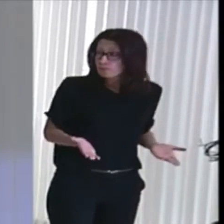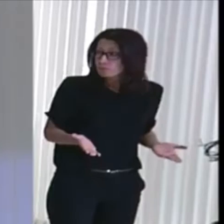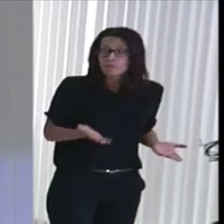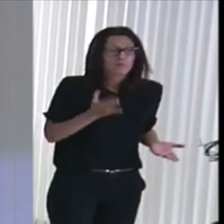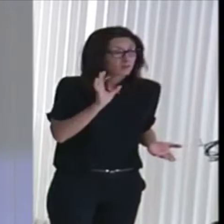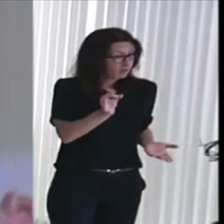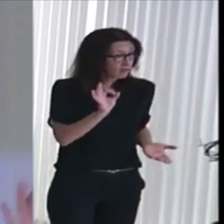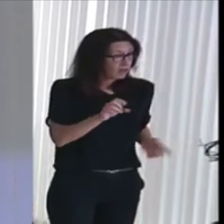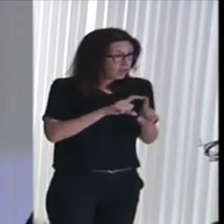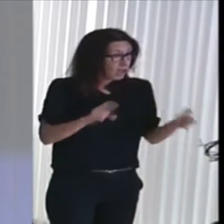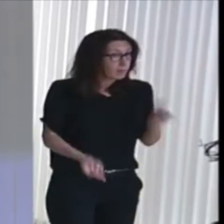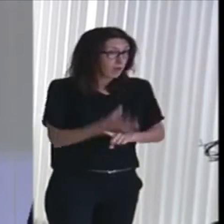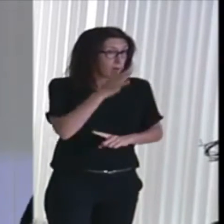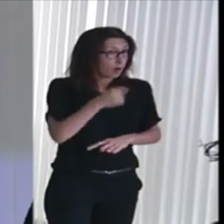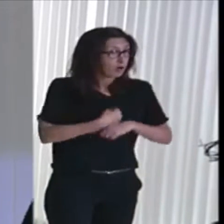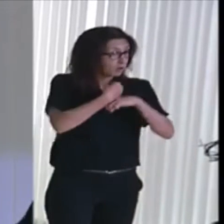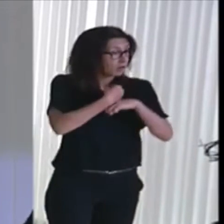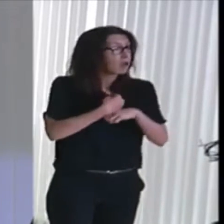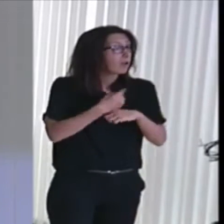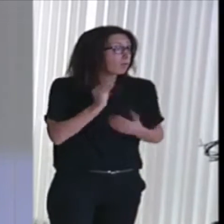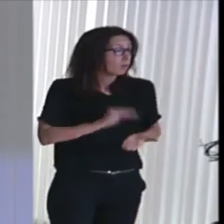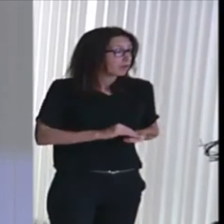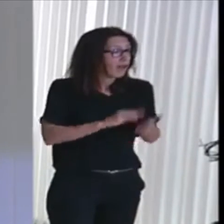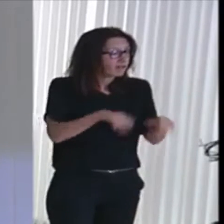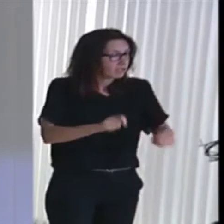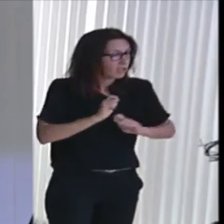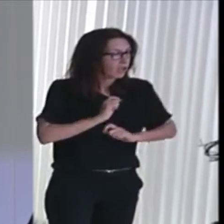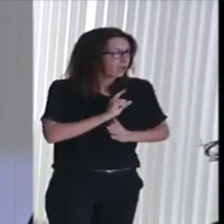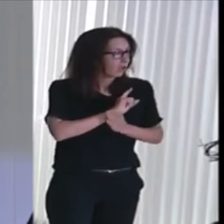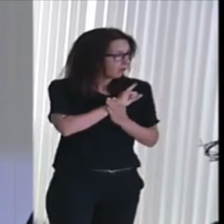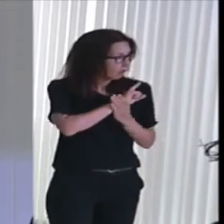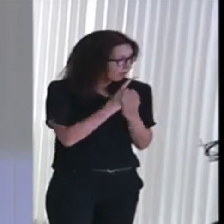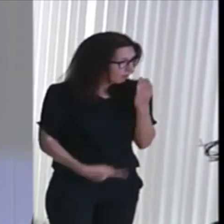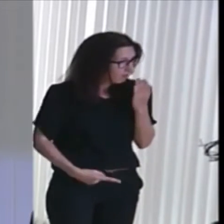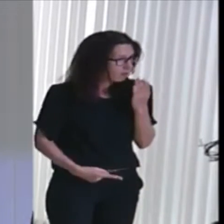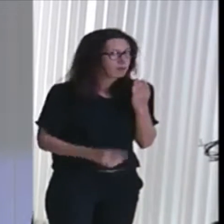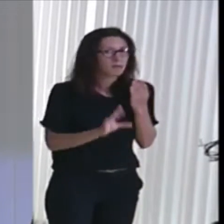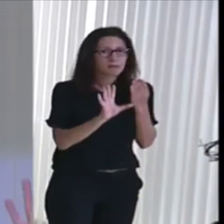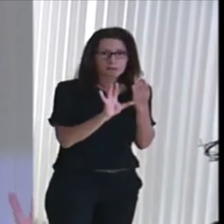Pero sí, emprender por obligación muchas veces te puede llevar al agotamiento, claro,